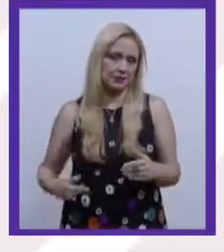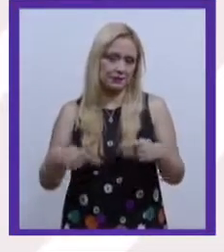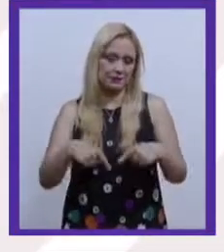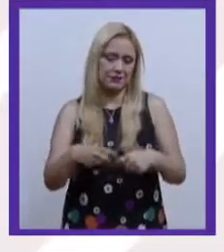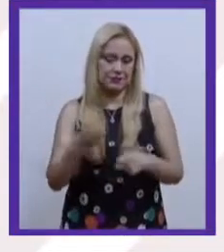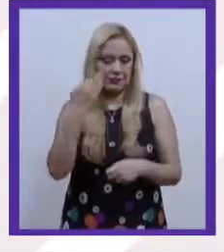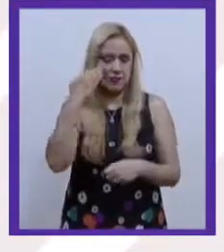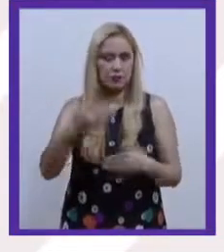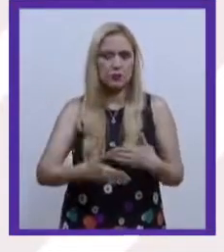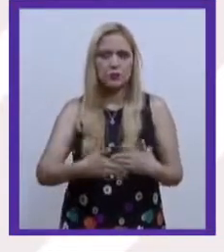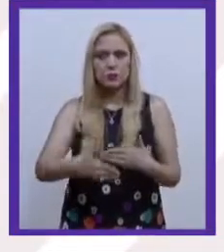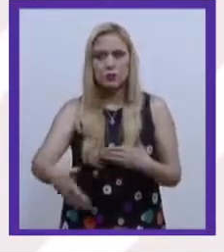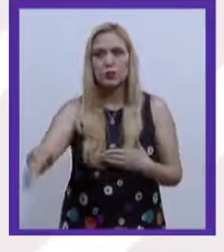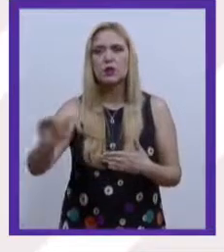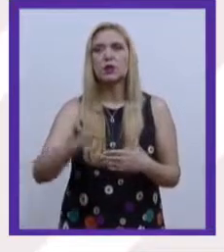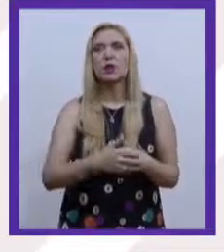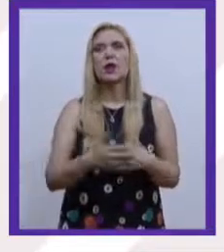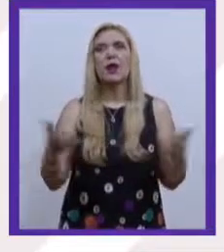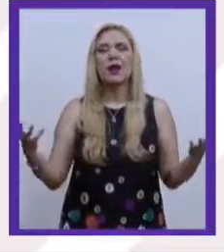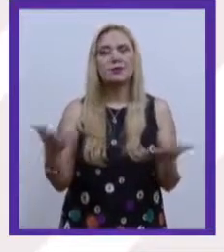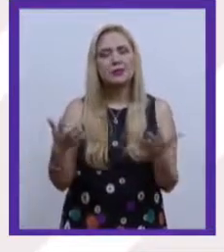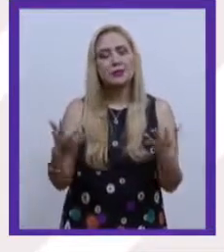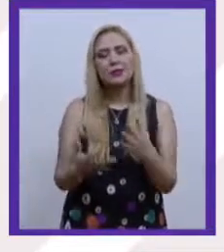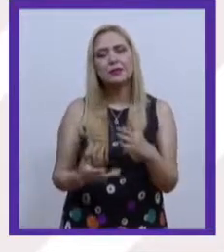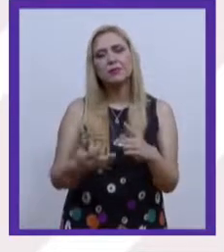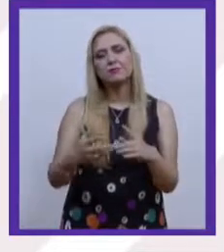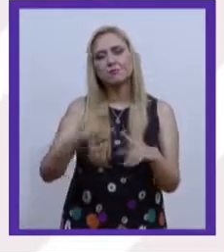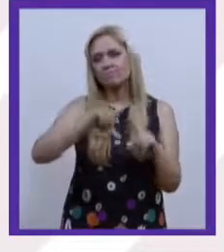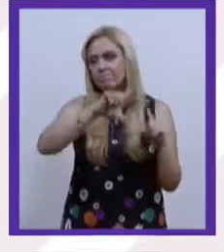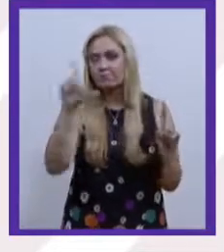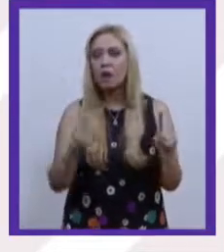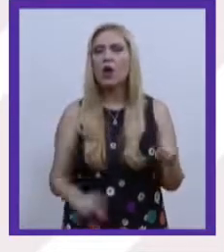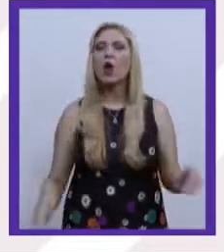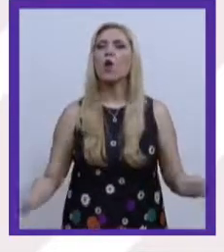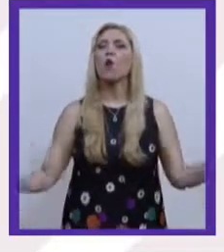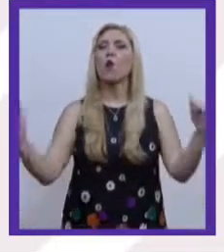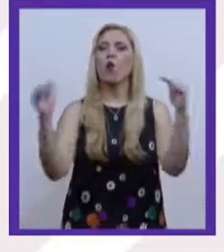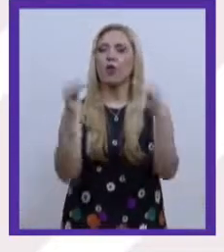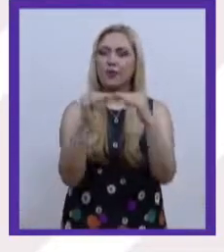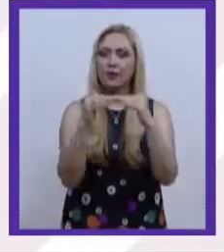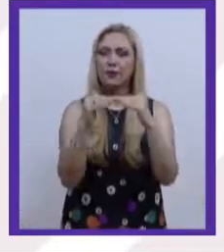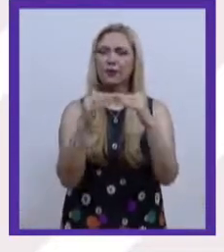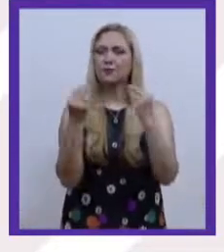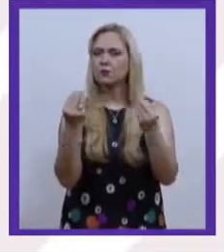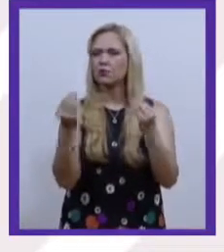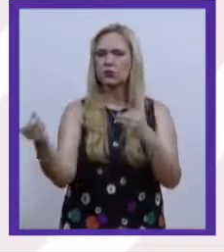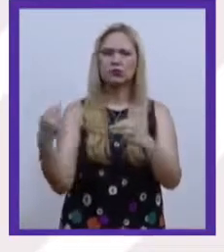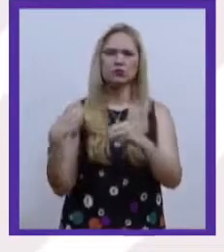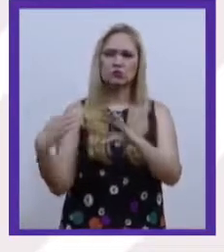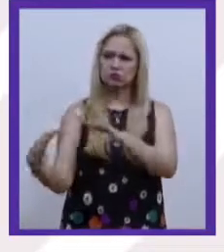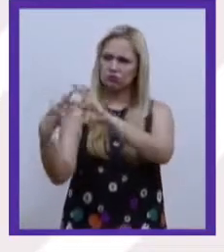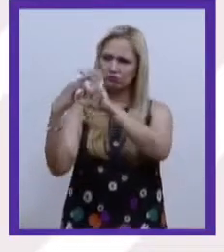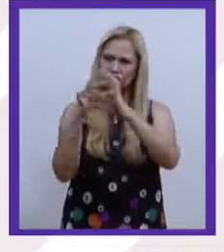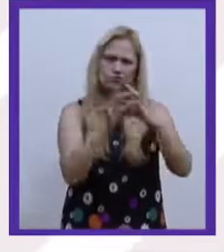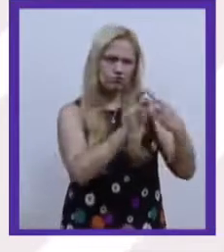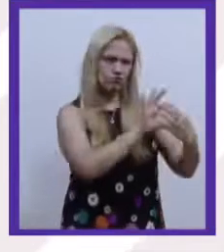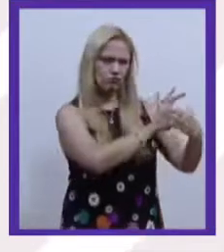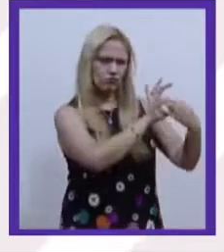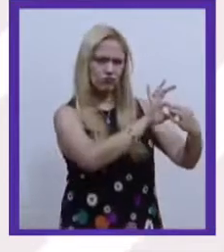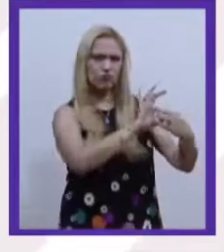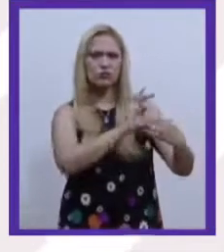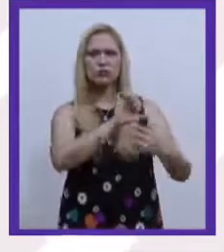es precisamente el crear el Sistema Nacional de Igualdad. Nosotros estamos en mucha alianza entre las mujeres funcionarias,